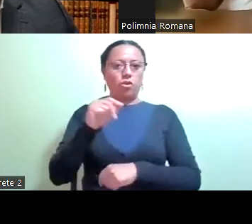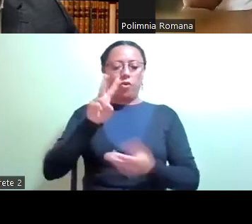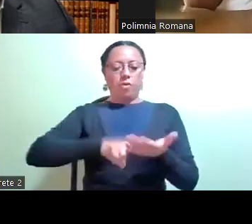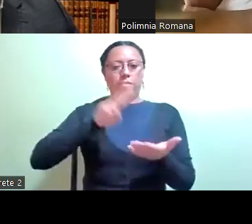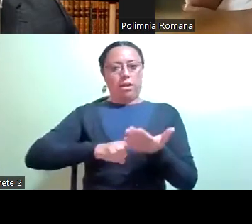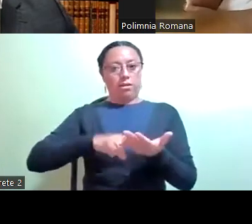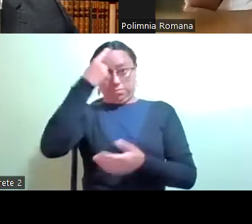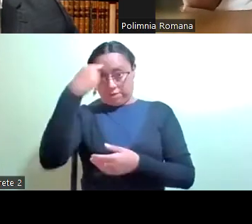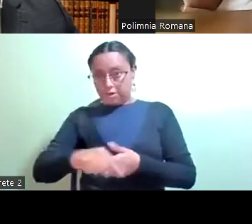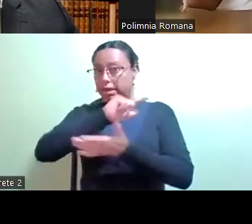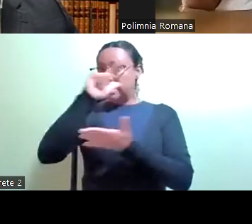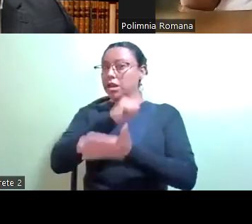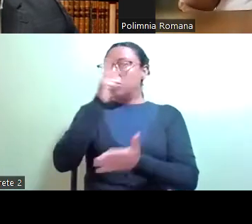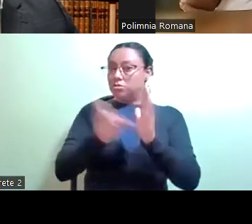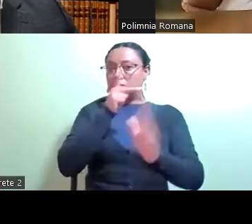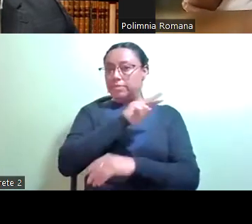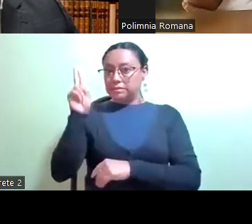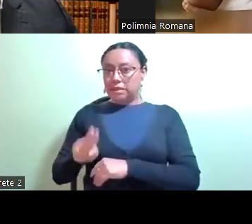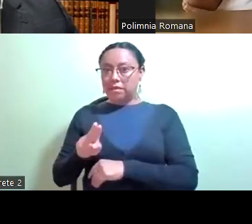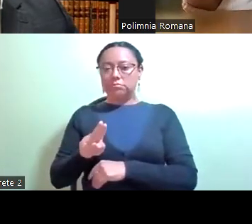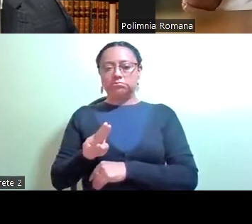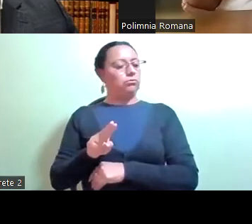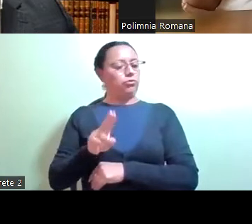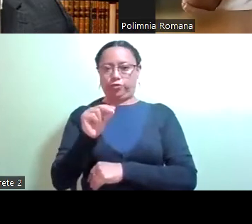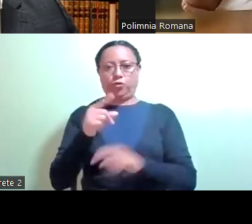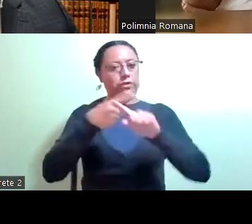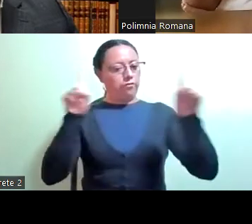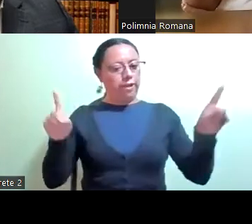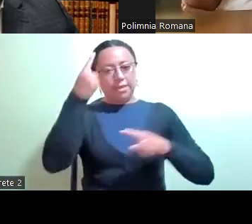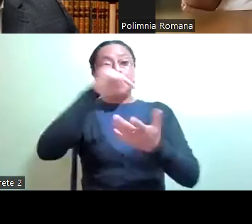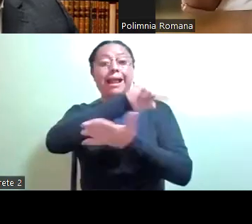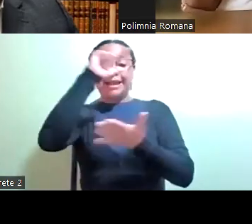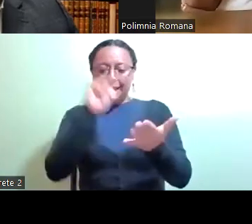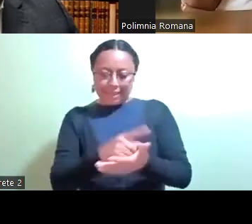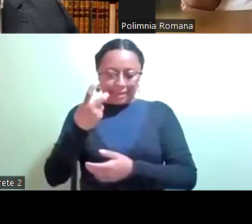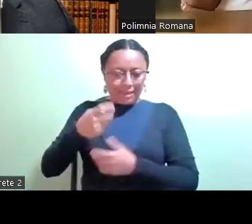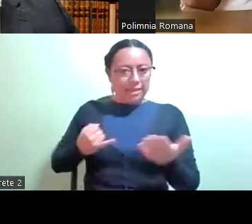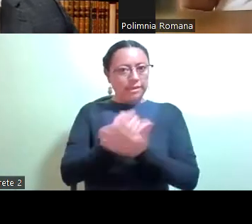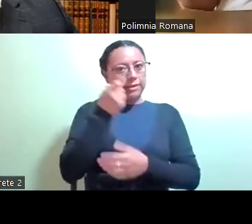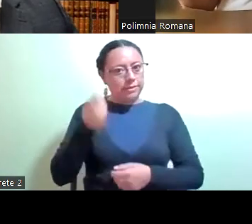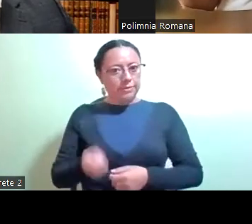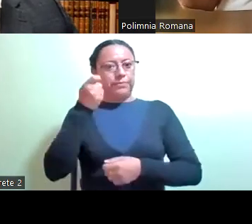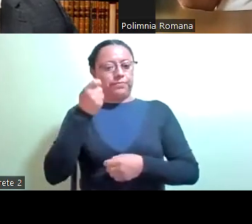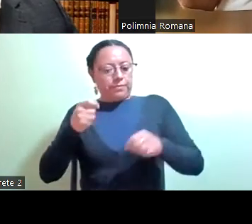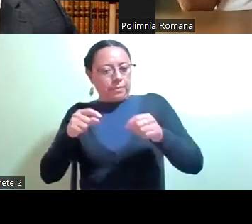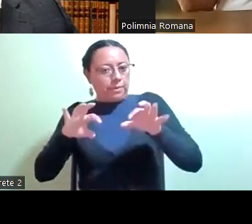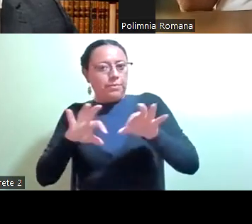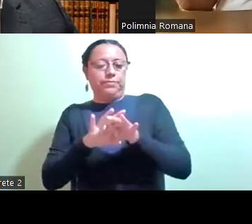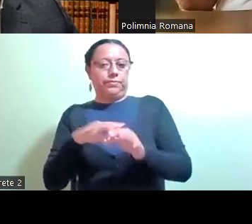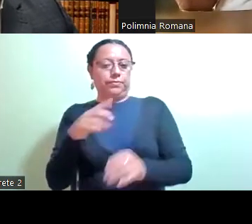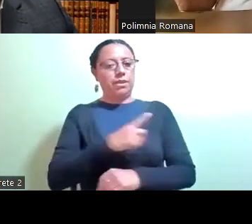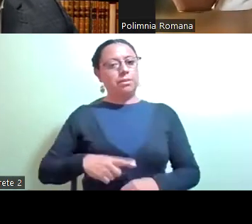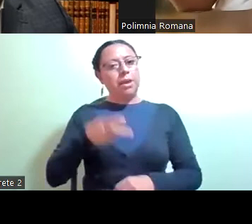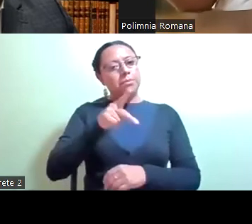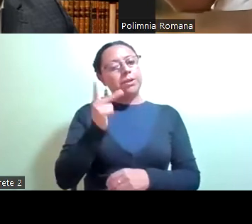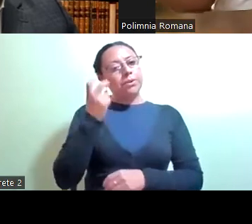que para que se legisle con base en los considerandos de la propia sentencia. Y lo que este dictamen dice es, no se puede reformar este artículo porque